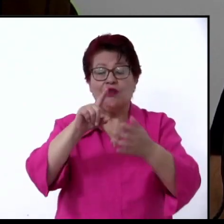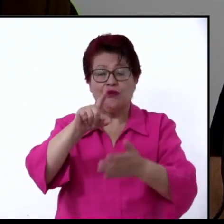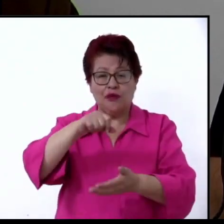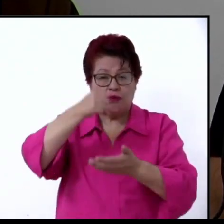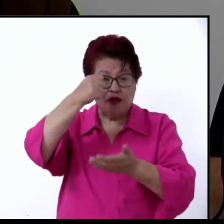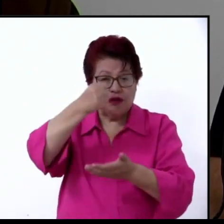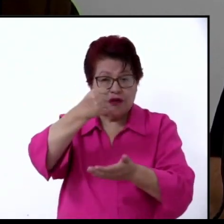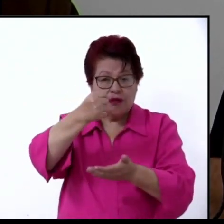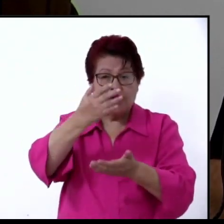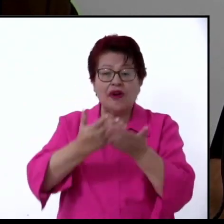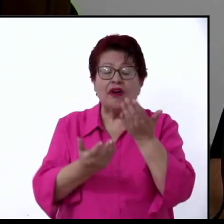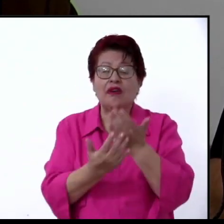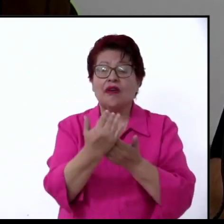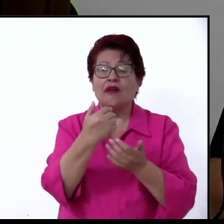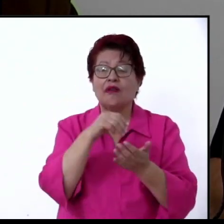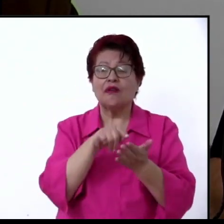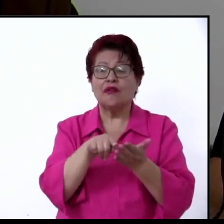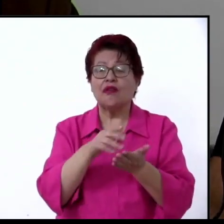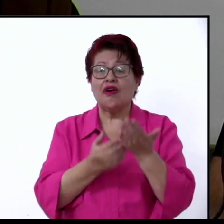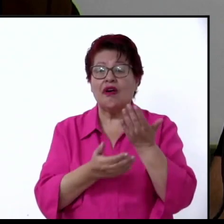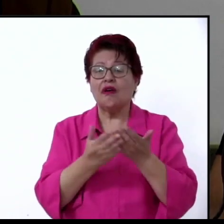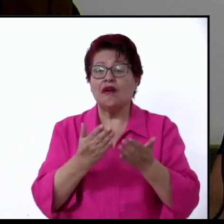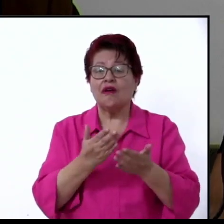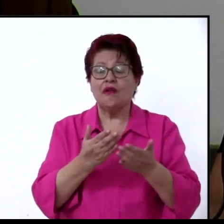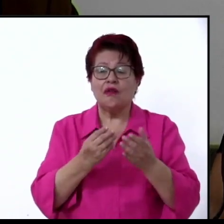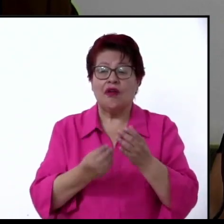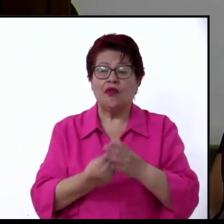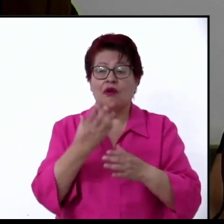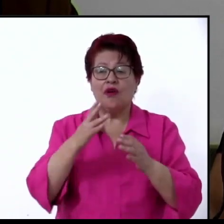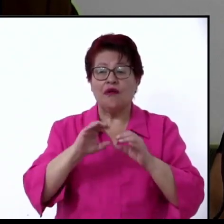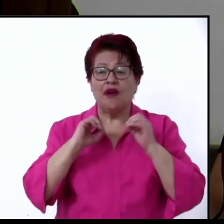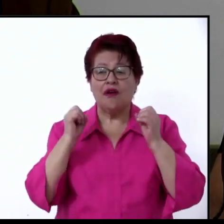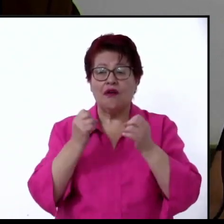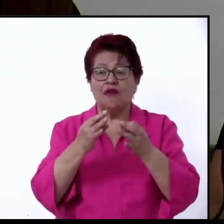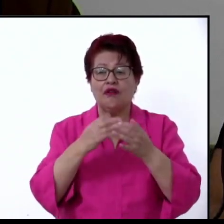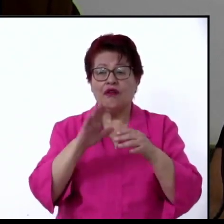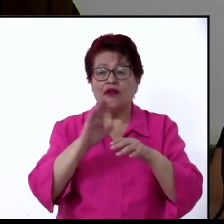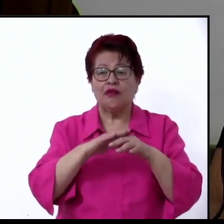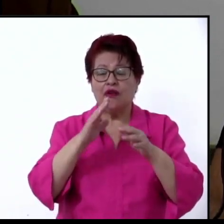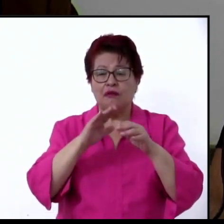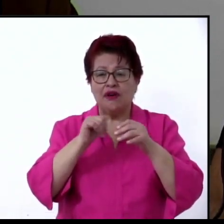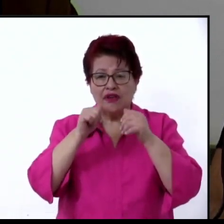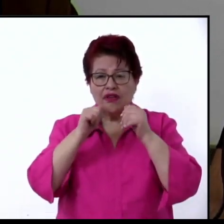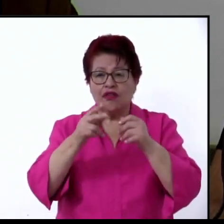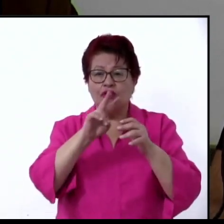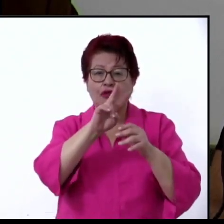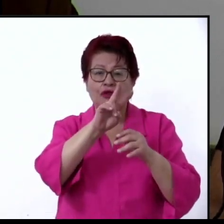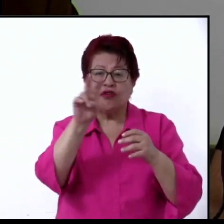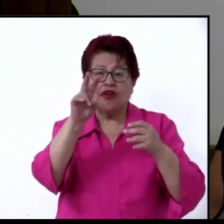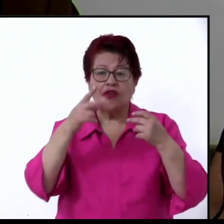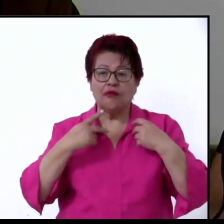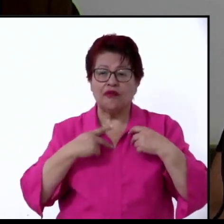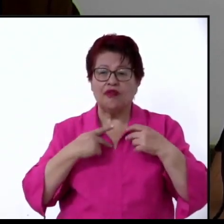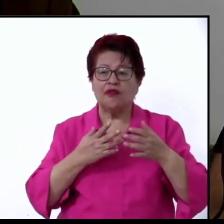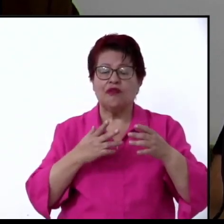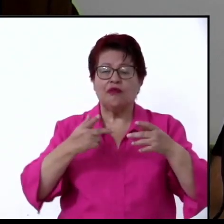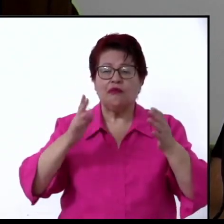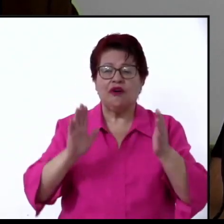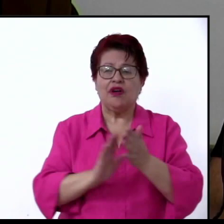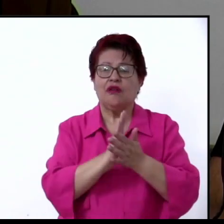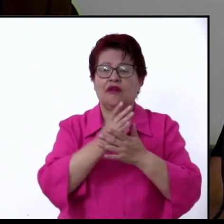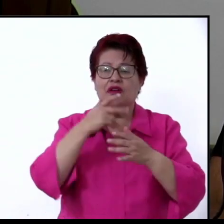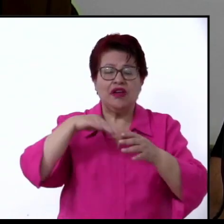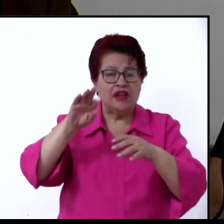presupuesto, logramos poner en marcha una nueva dependencia que tiene a más de 200 personas que participan y trabajan todos los